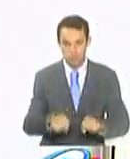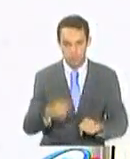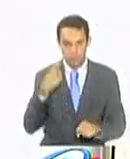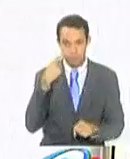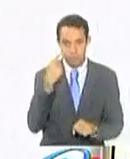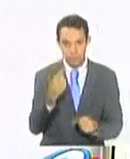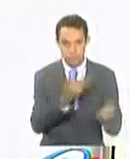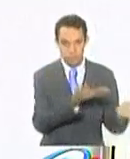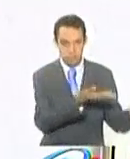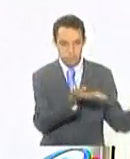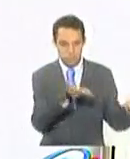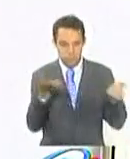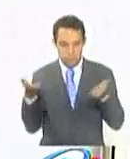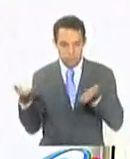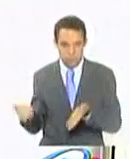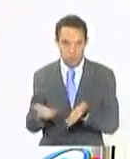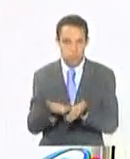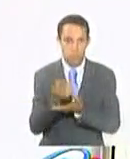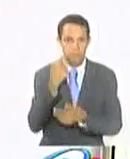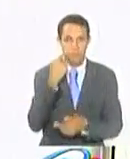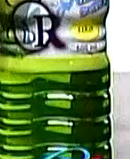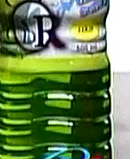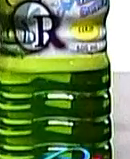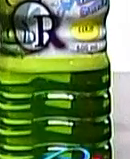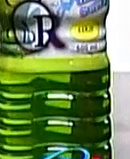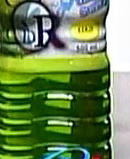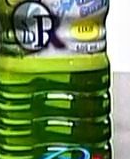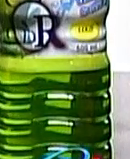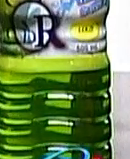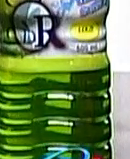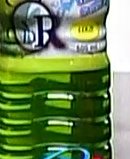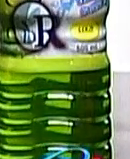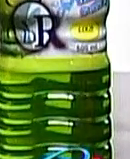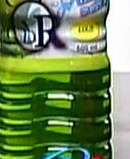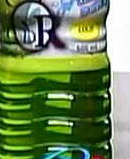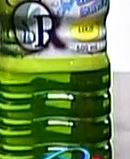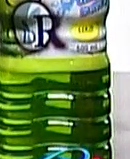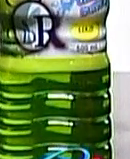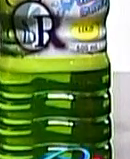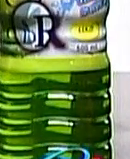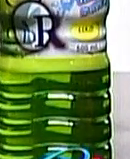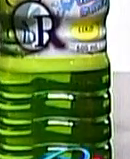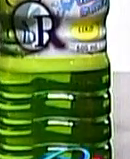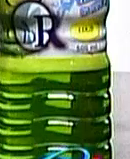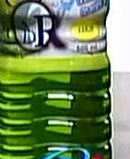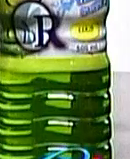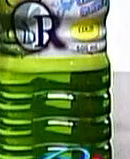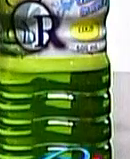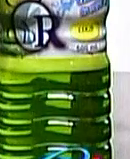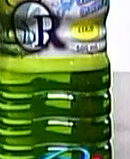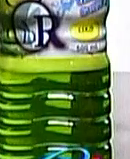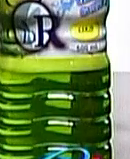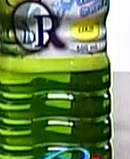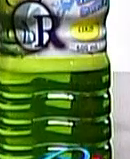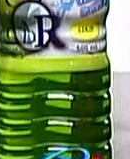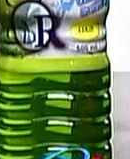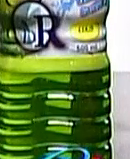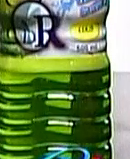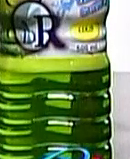Bienvenidos a conexión vital Aquí está nuestra píldora de optimismo se encuentran ahora en tiendas naturistas